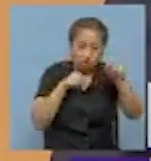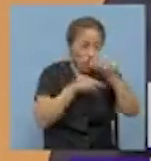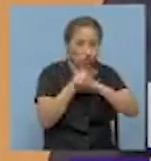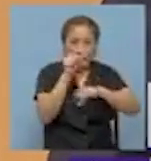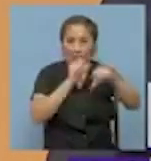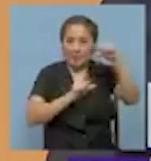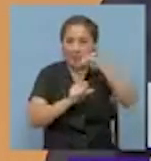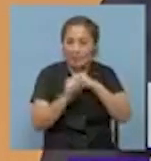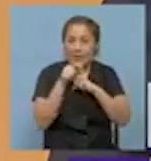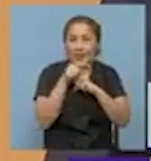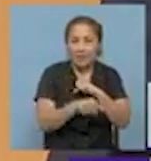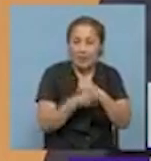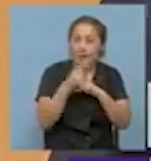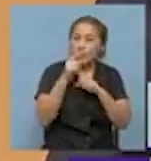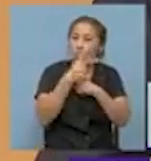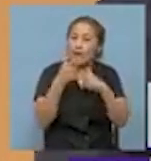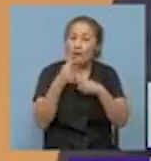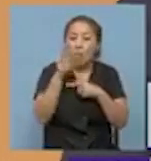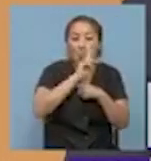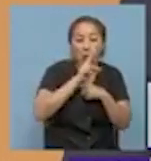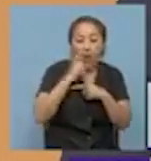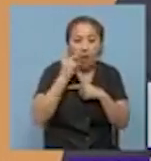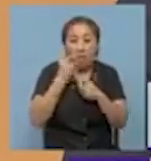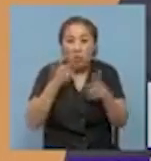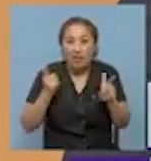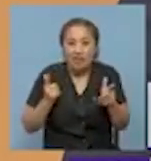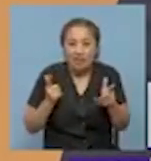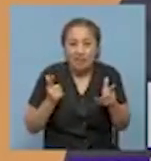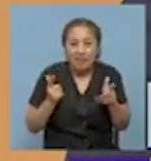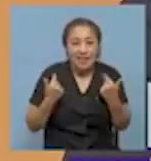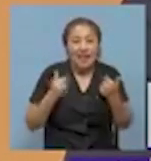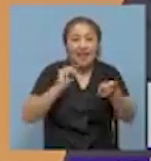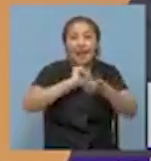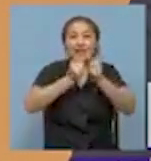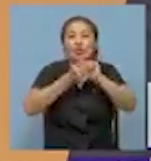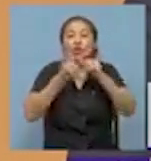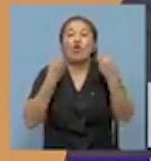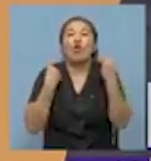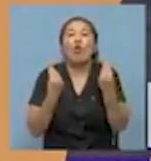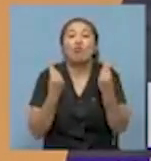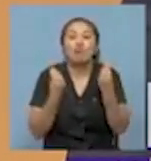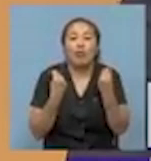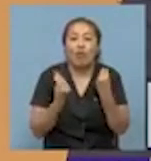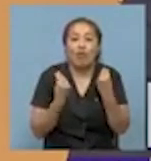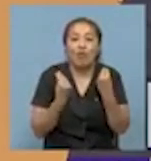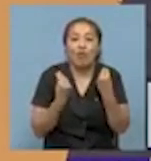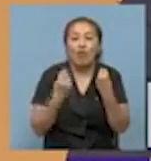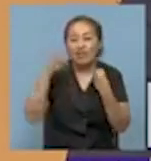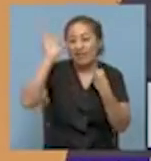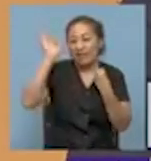según las cuales no existe varón ni mujer la sexualidad se define solamente por